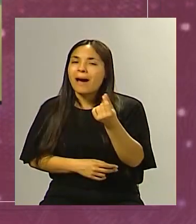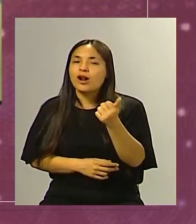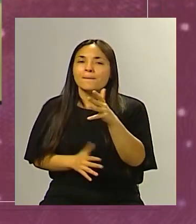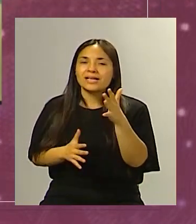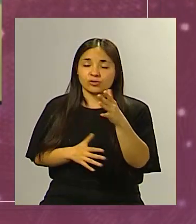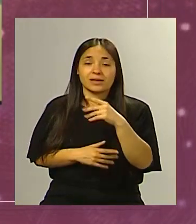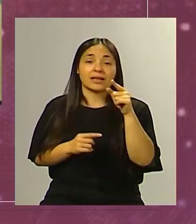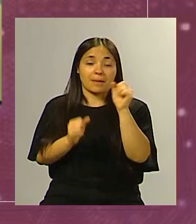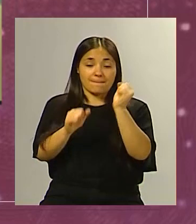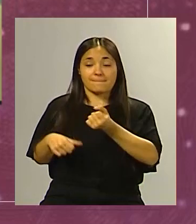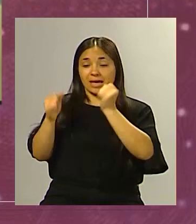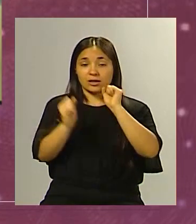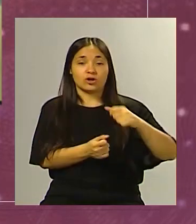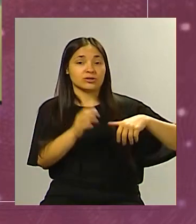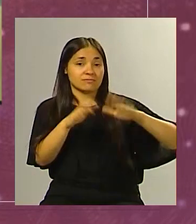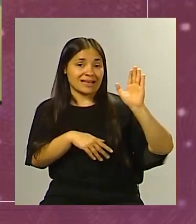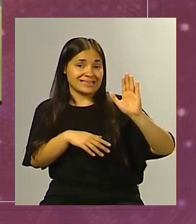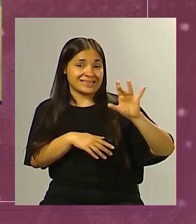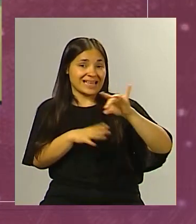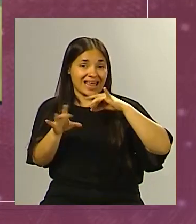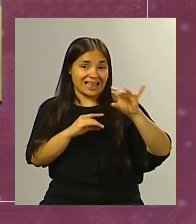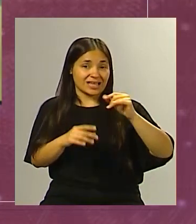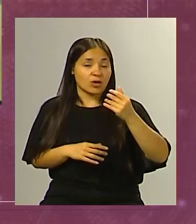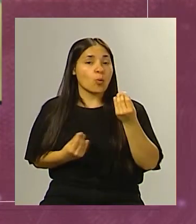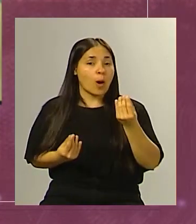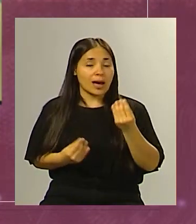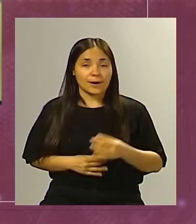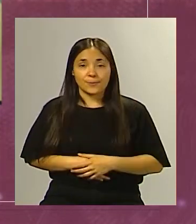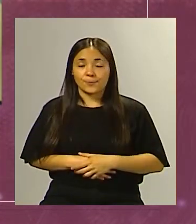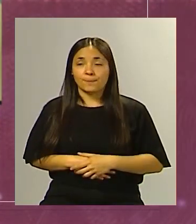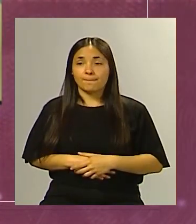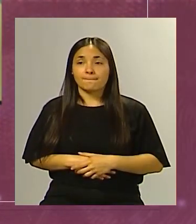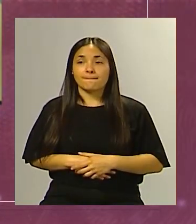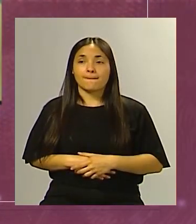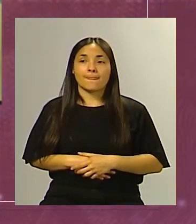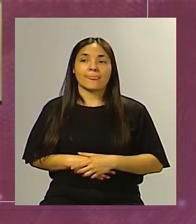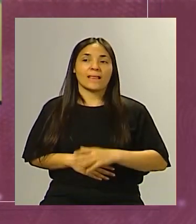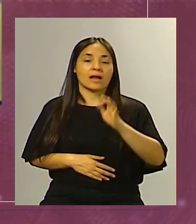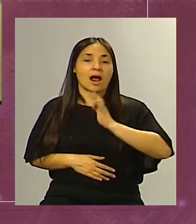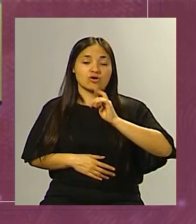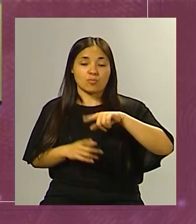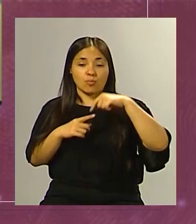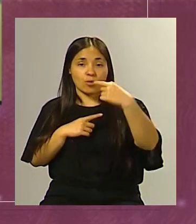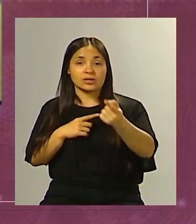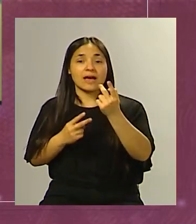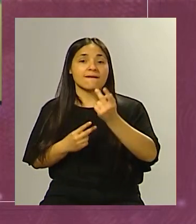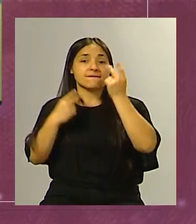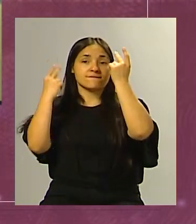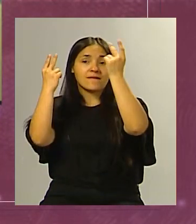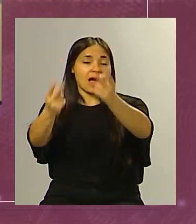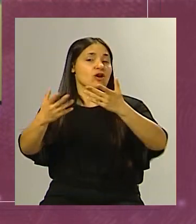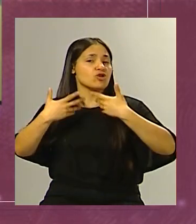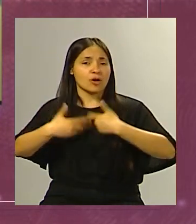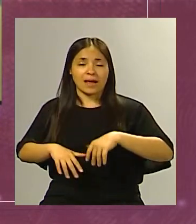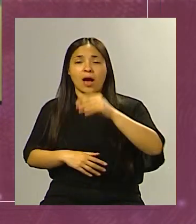para Bariloche, que es otro de los destinos más elegidos? Y mira, nosotros para el año próximo, un viaje tradicional,